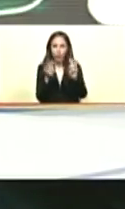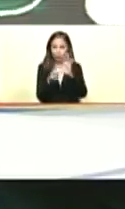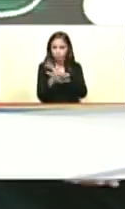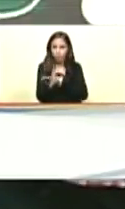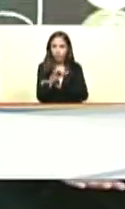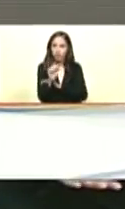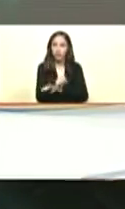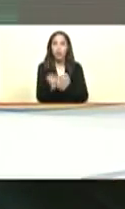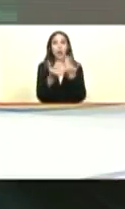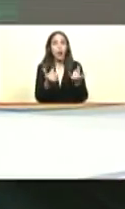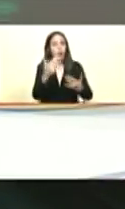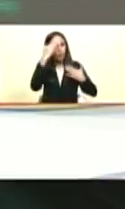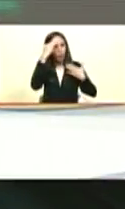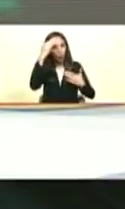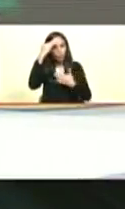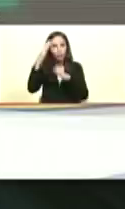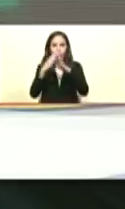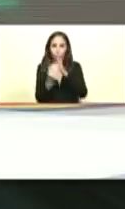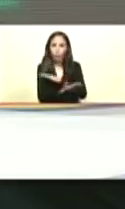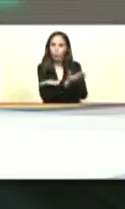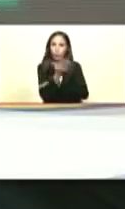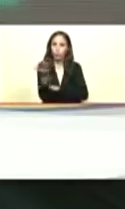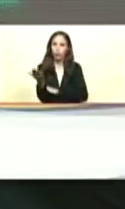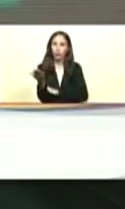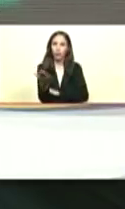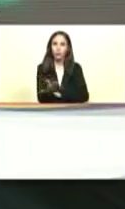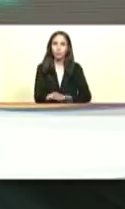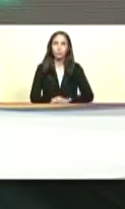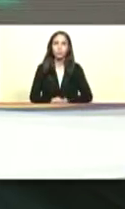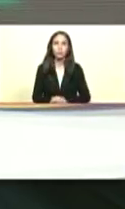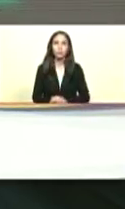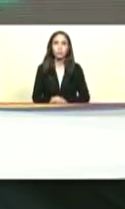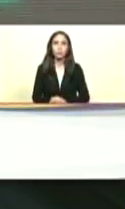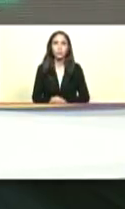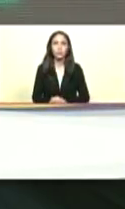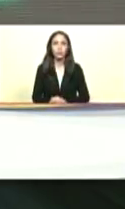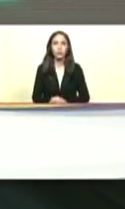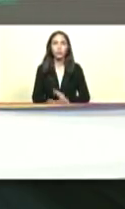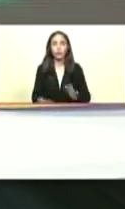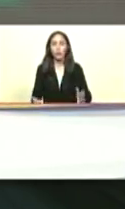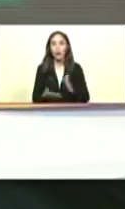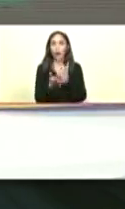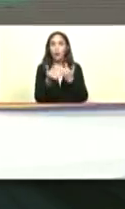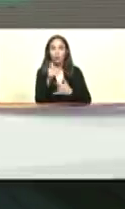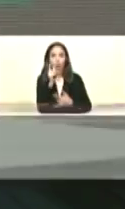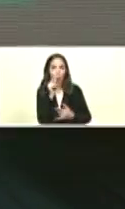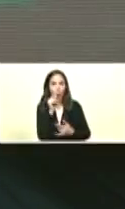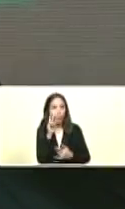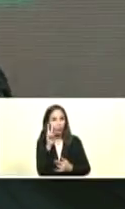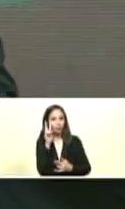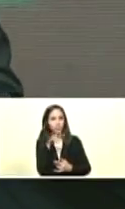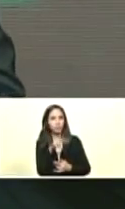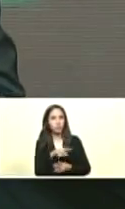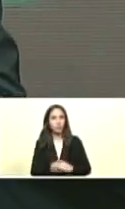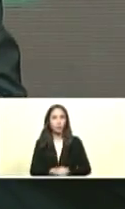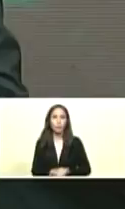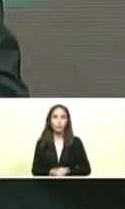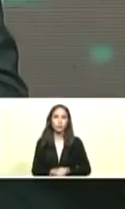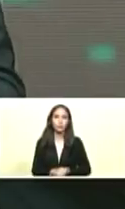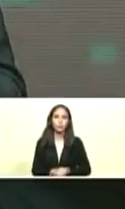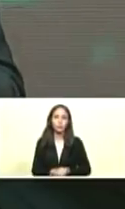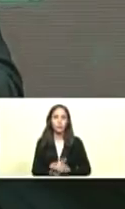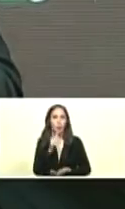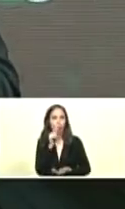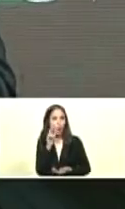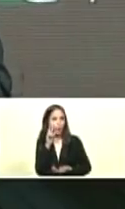Bueno, ese era un saludo que quería enviar a ustedes. Brevemente, el superintendente de criptomonedas de